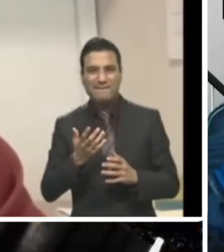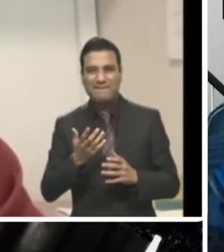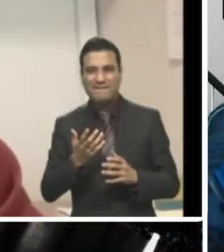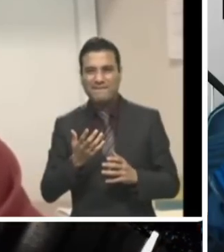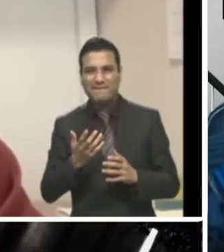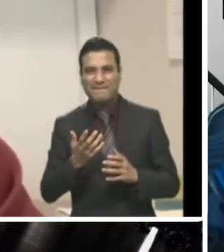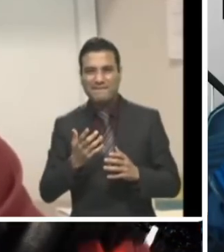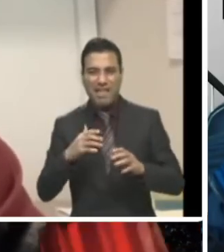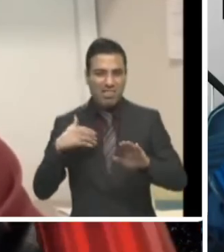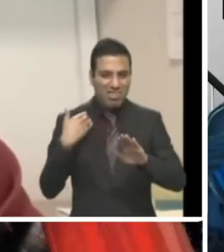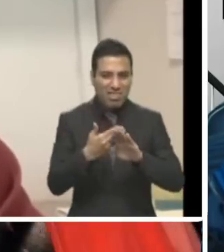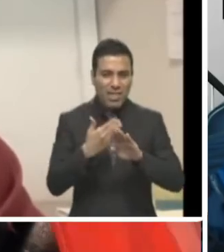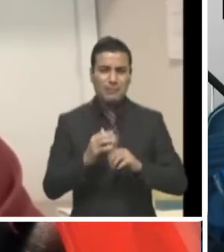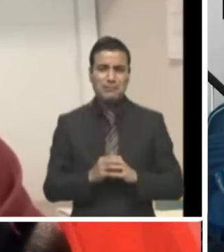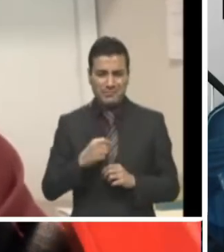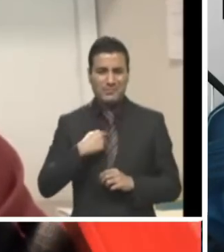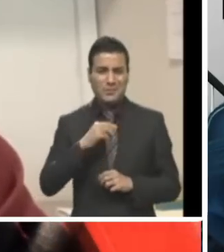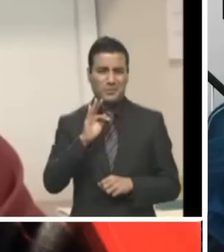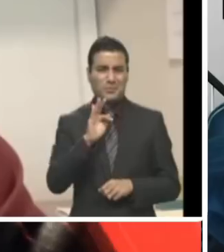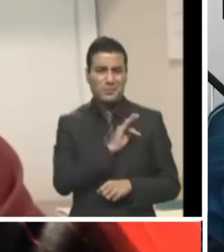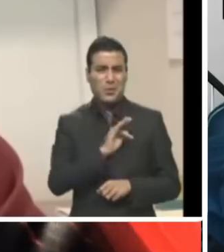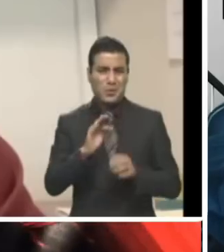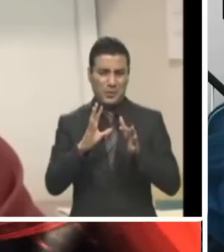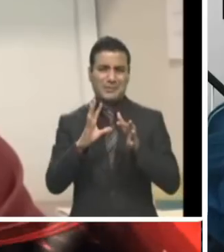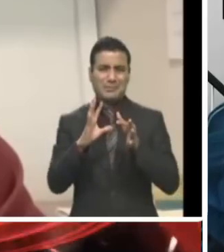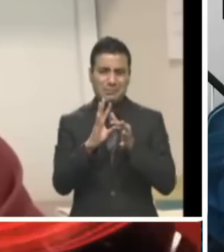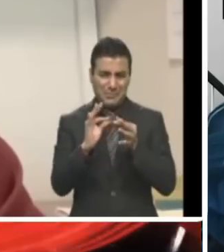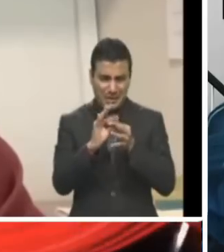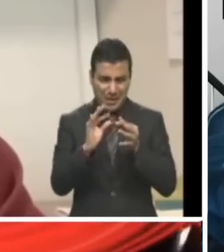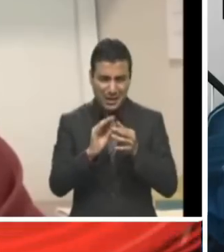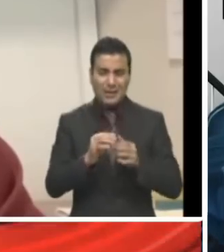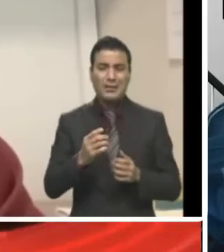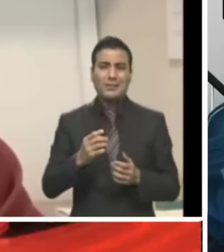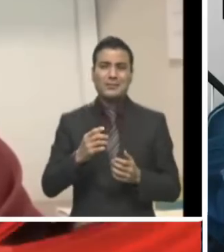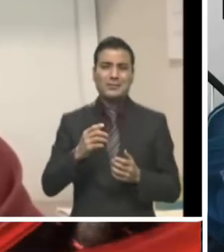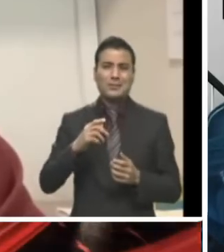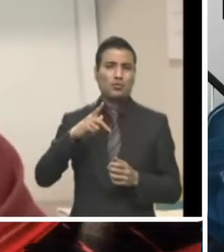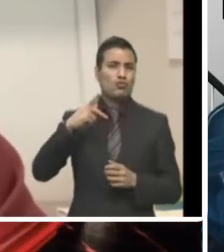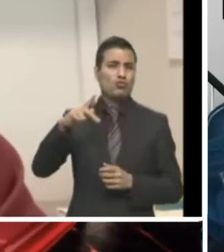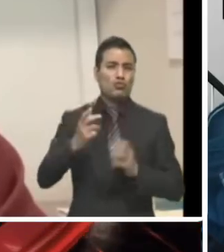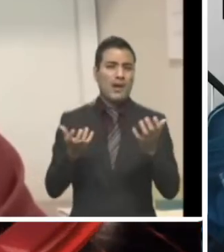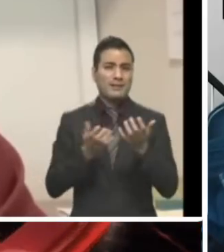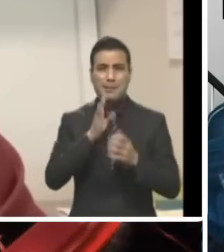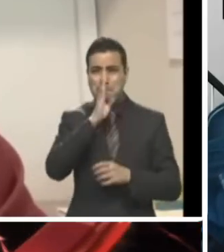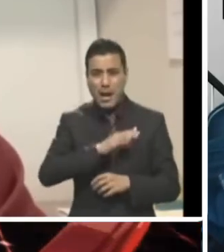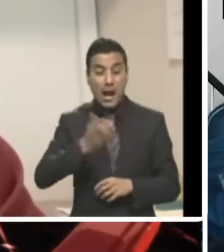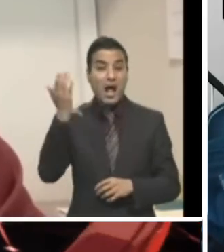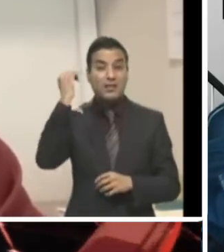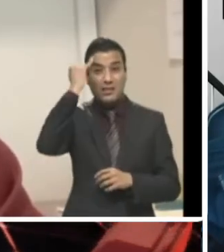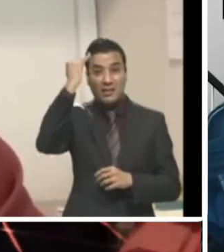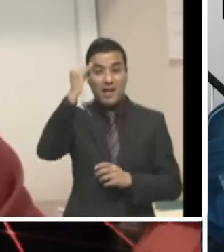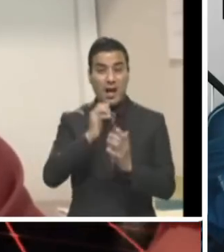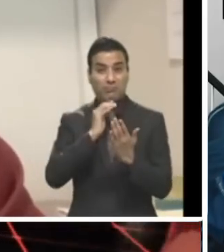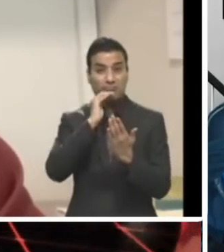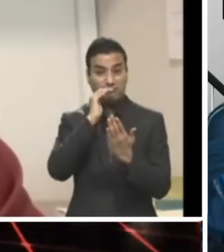una lista de todos los episodios desde que emitieron lineamientos que sobrepasaron la